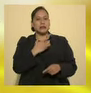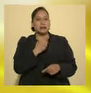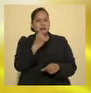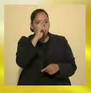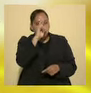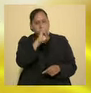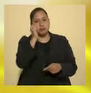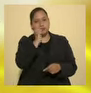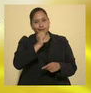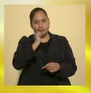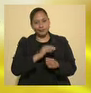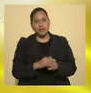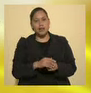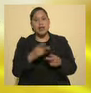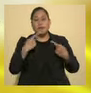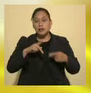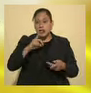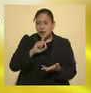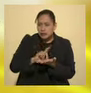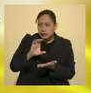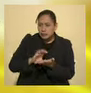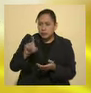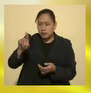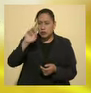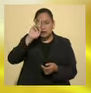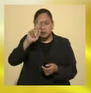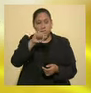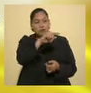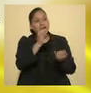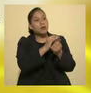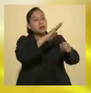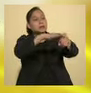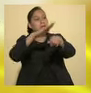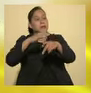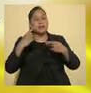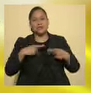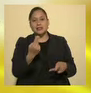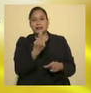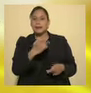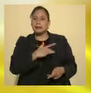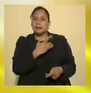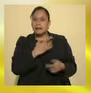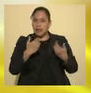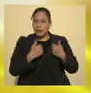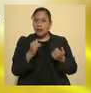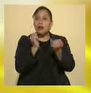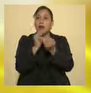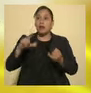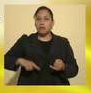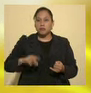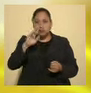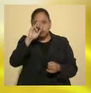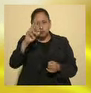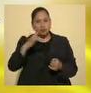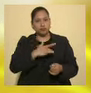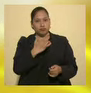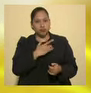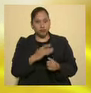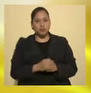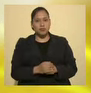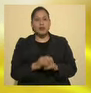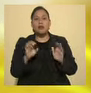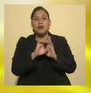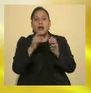sensibilizar a las personas con discapacidad, hay que sensibilizar a la sociedad en general y hay que sensibilizar al gobierno para poder atender de